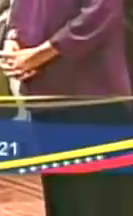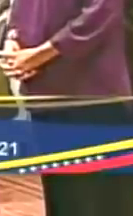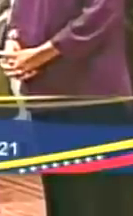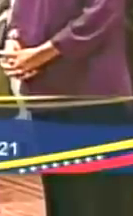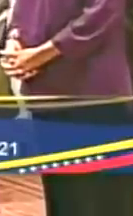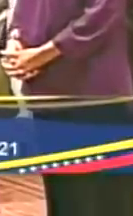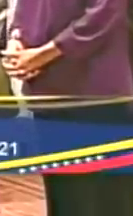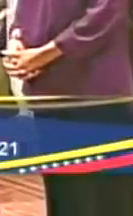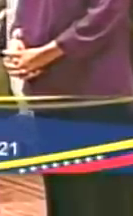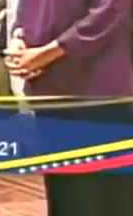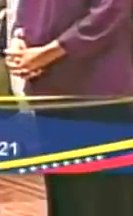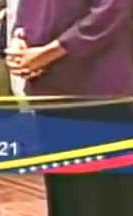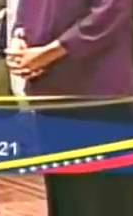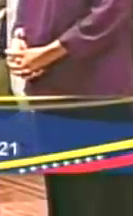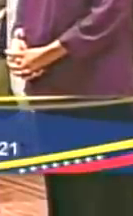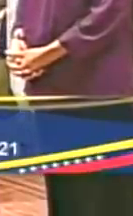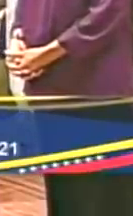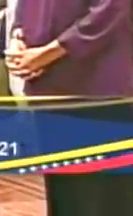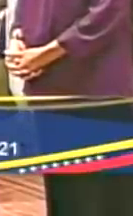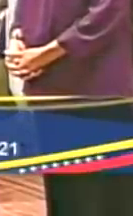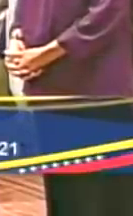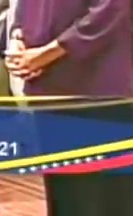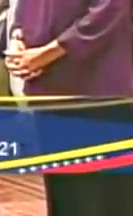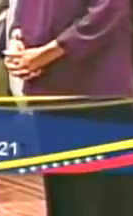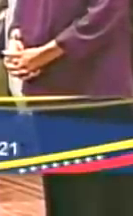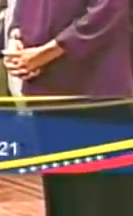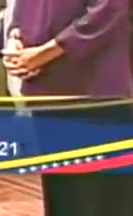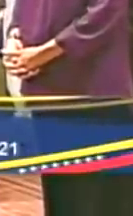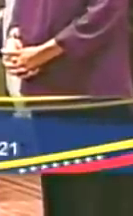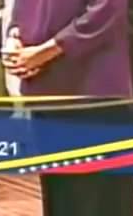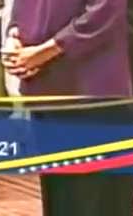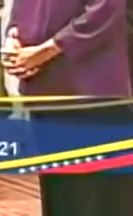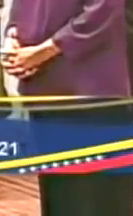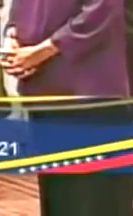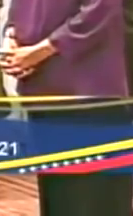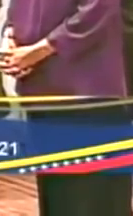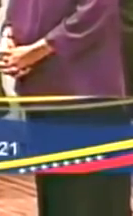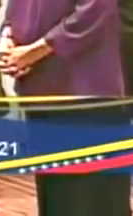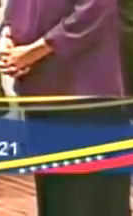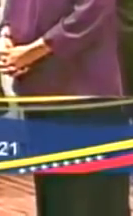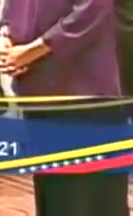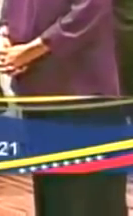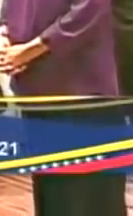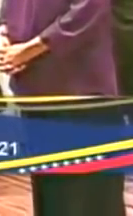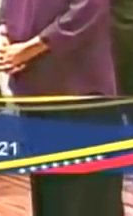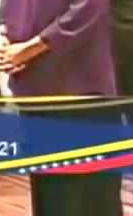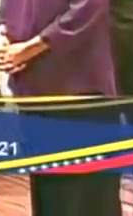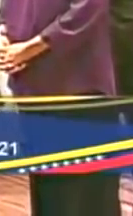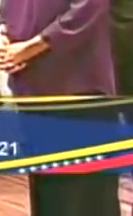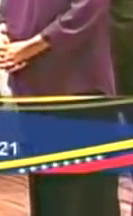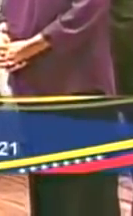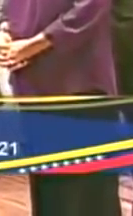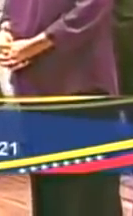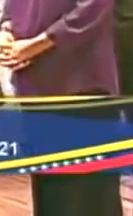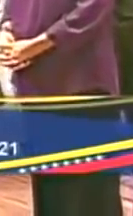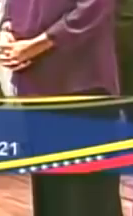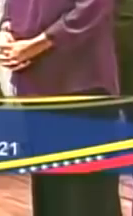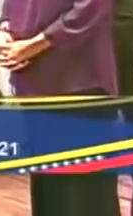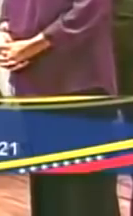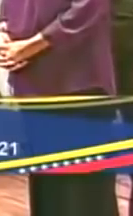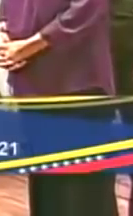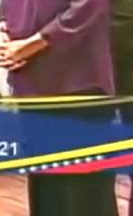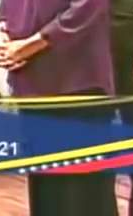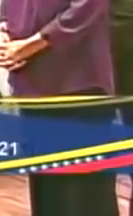galardonadas, 12 en Miranda, 8 en el Distrito Capital, 3 en Mérida, 3 en el estado